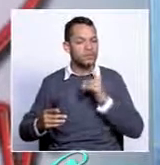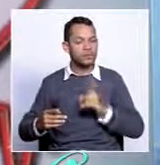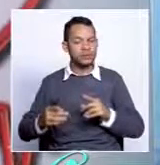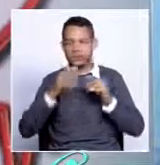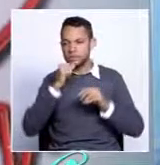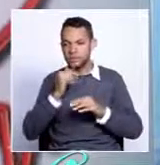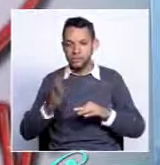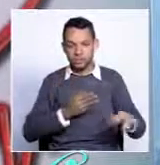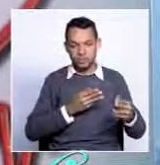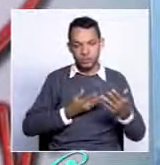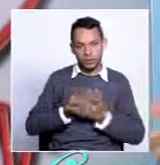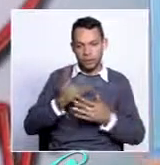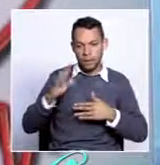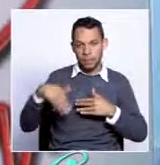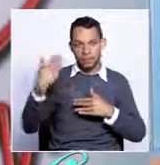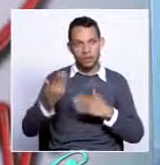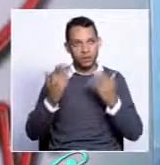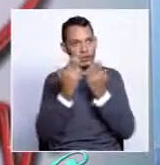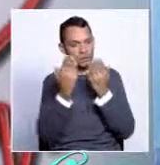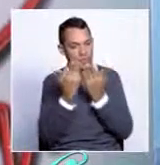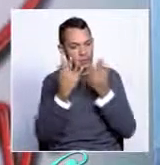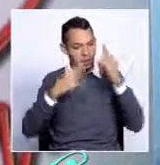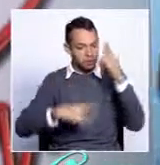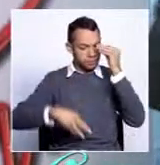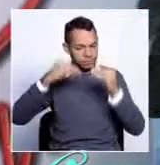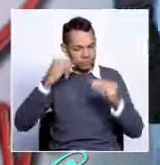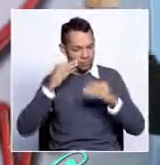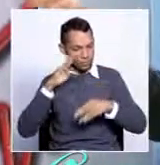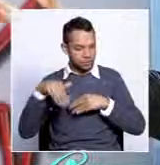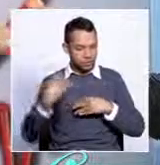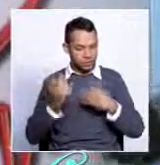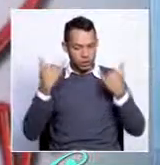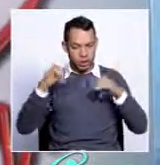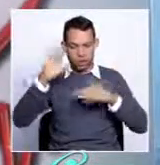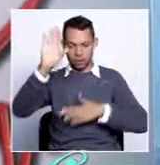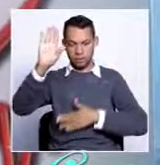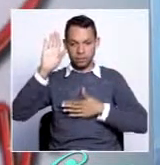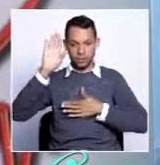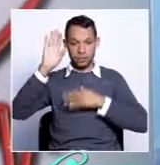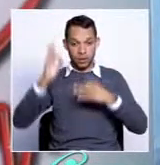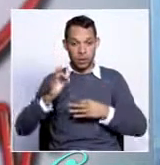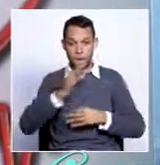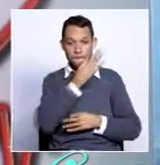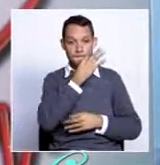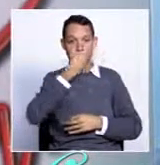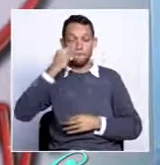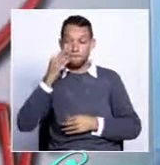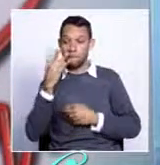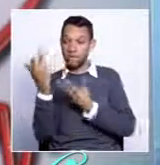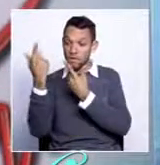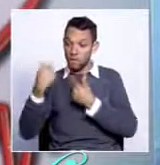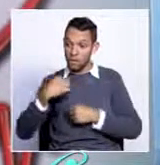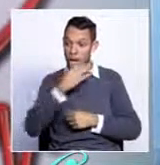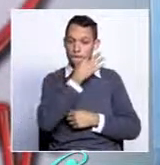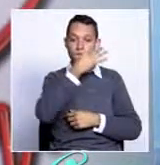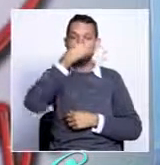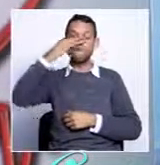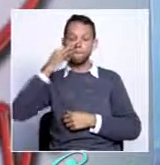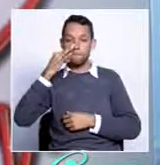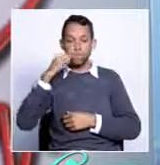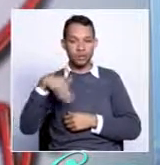que vale es el problema que después de haber estudiado tanto tiempo y haber hecho un juramento hipocrático pues hagamos las cosas con un